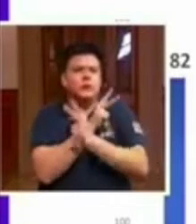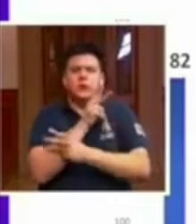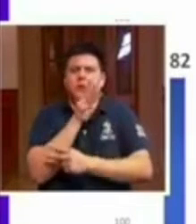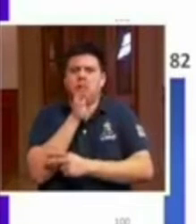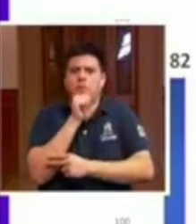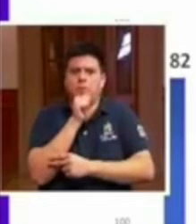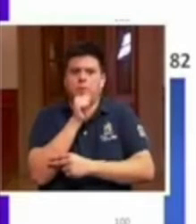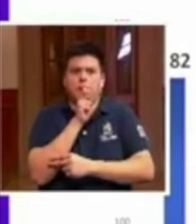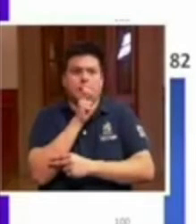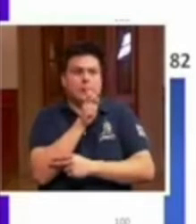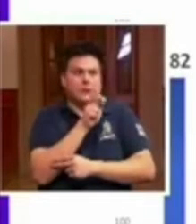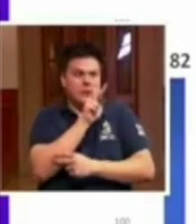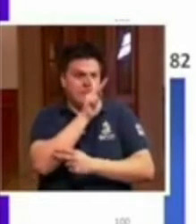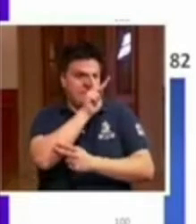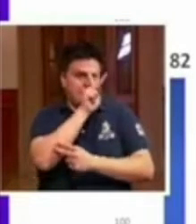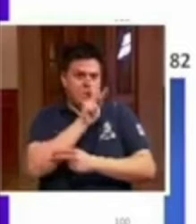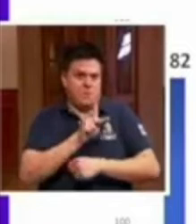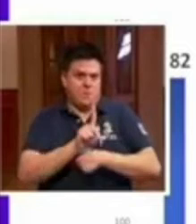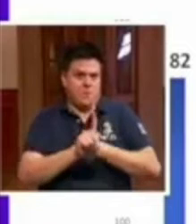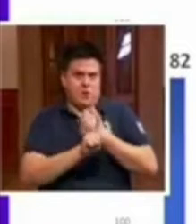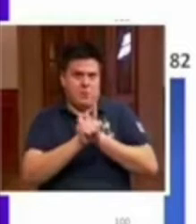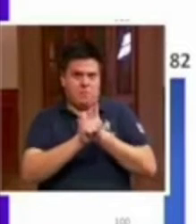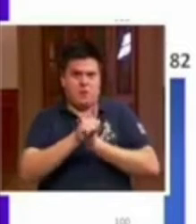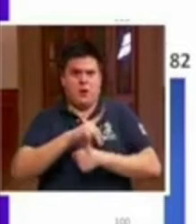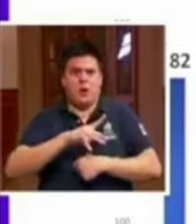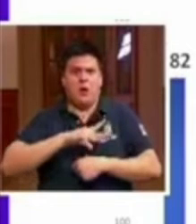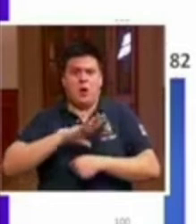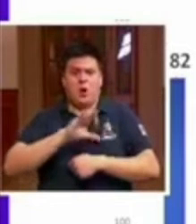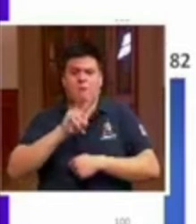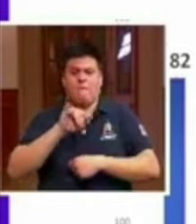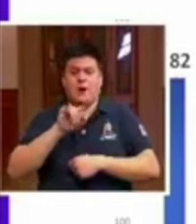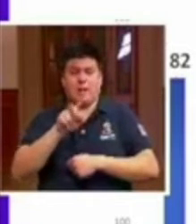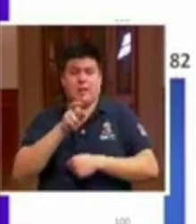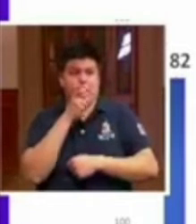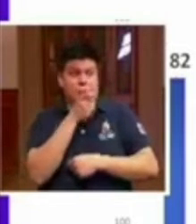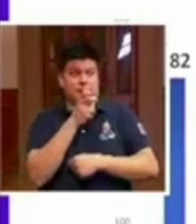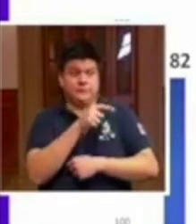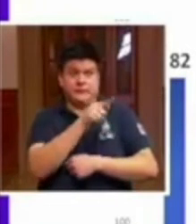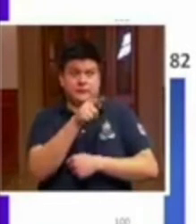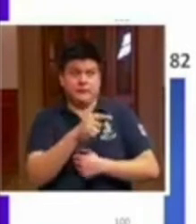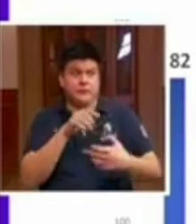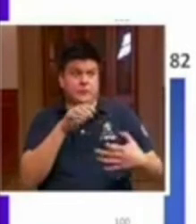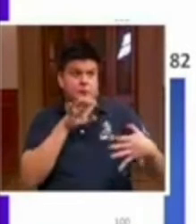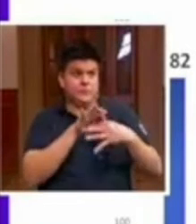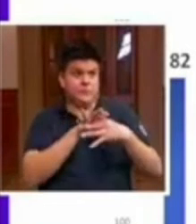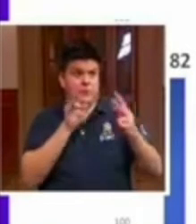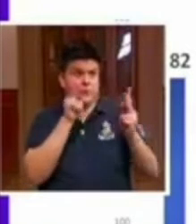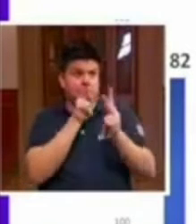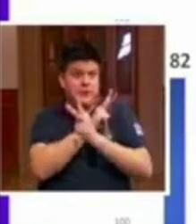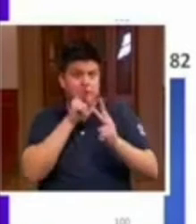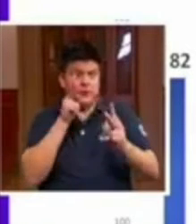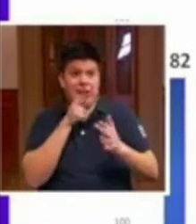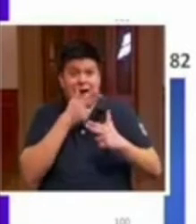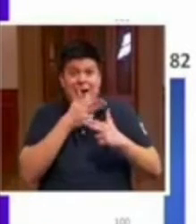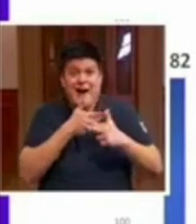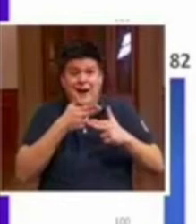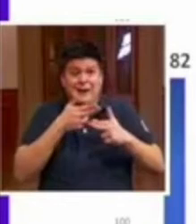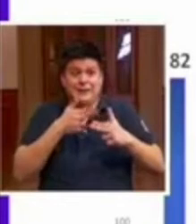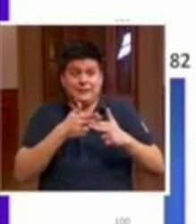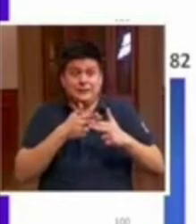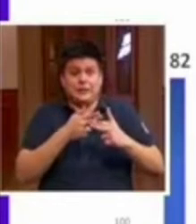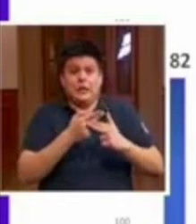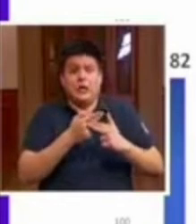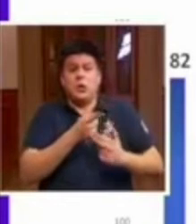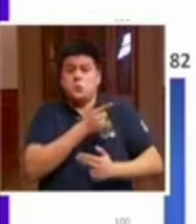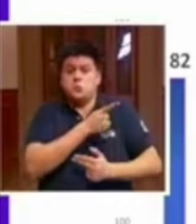el peor escenario de covite y que están conectados a un respirador artificial hasta que ellos puedan respirar por sí